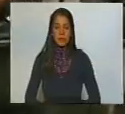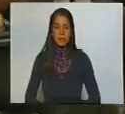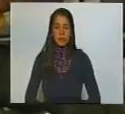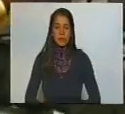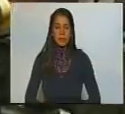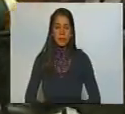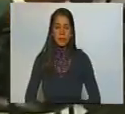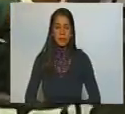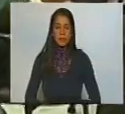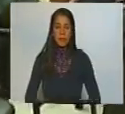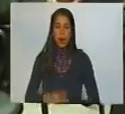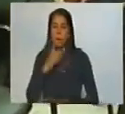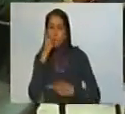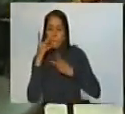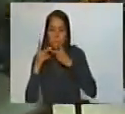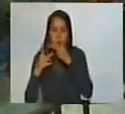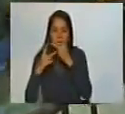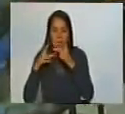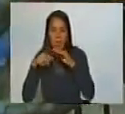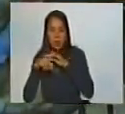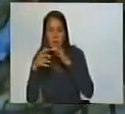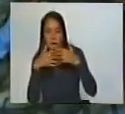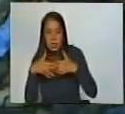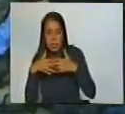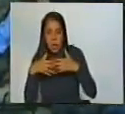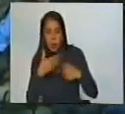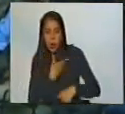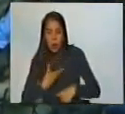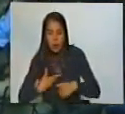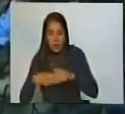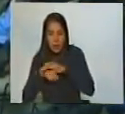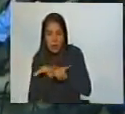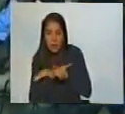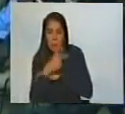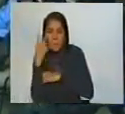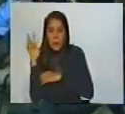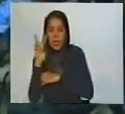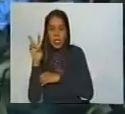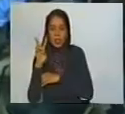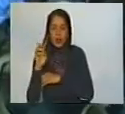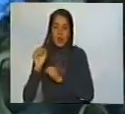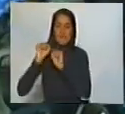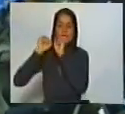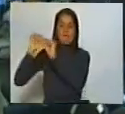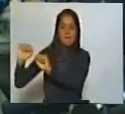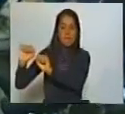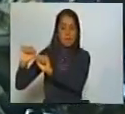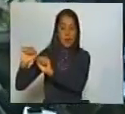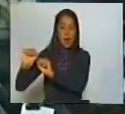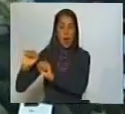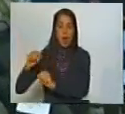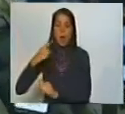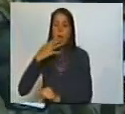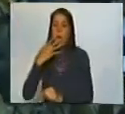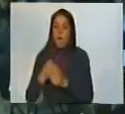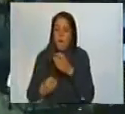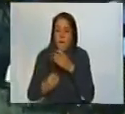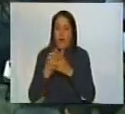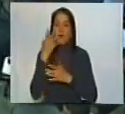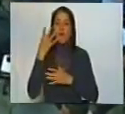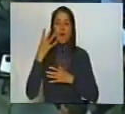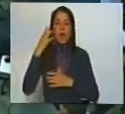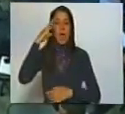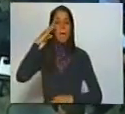No solo que nos visite, sino que fuese a colocar una ofrenda floral en la tumba del Libertador